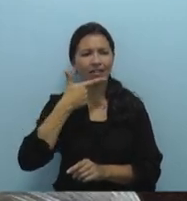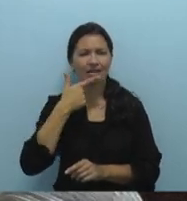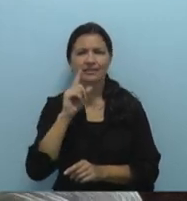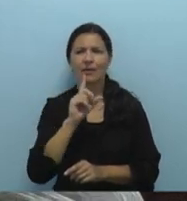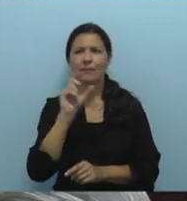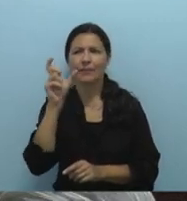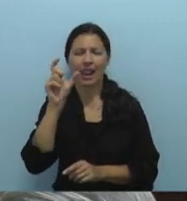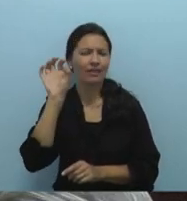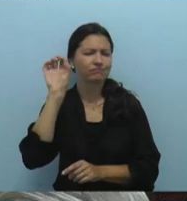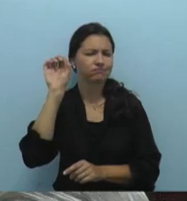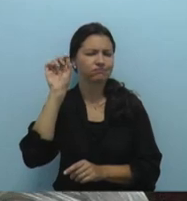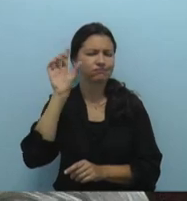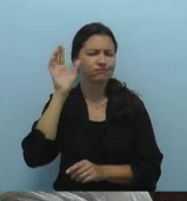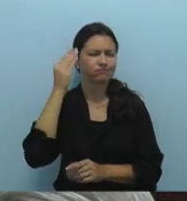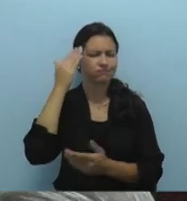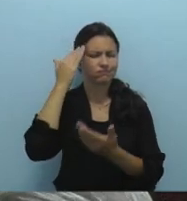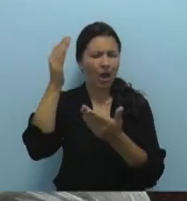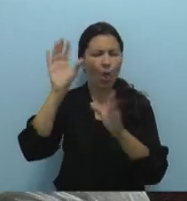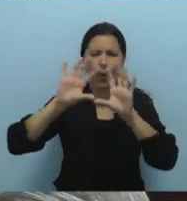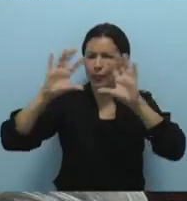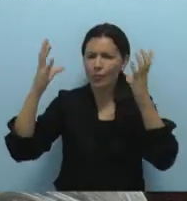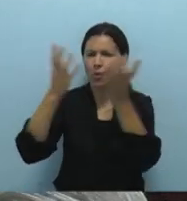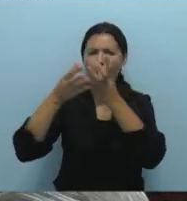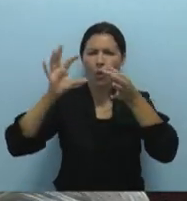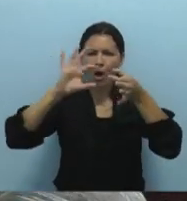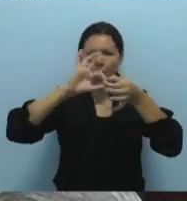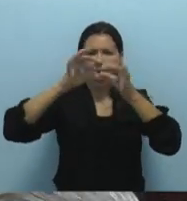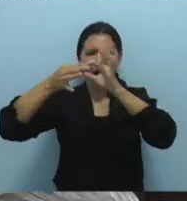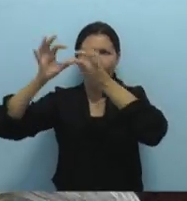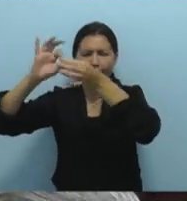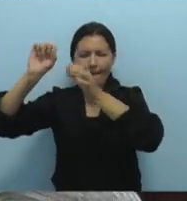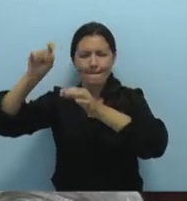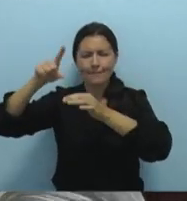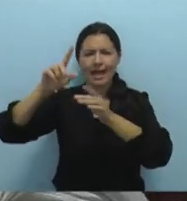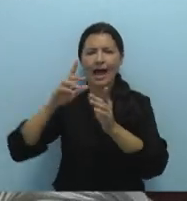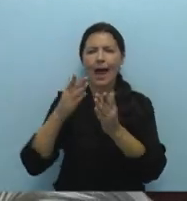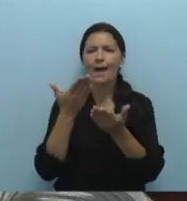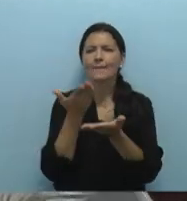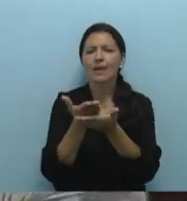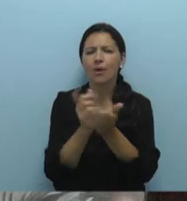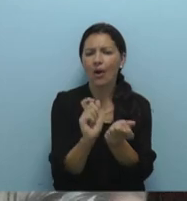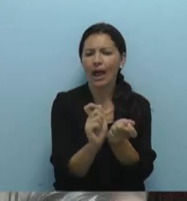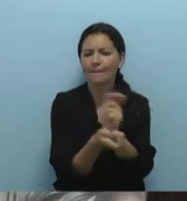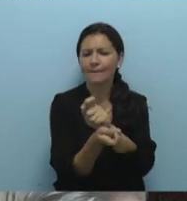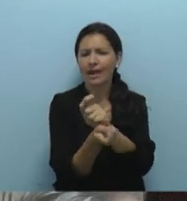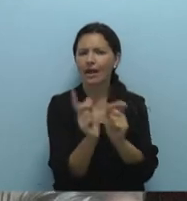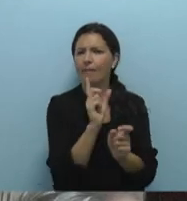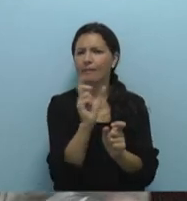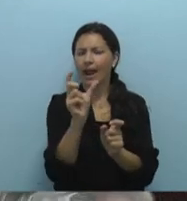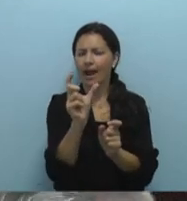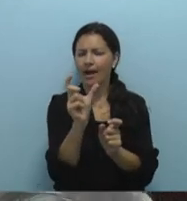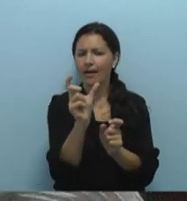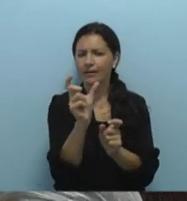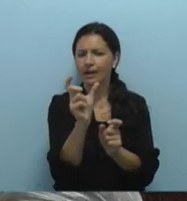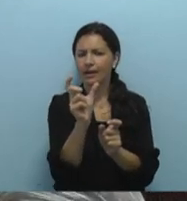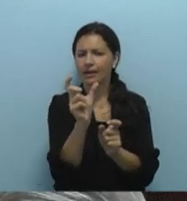tiene un reconocimiento mundial, por lo cual lo que se solicitaba era modificar ese artículo y